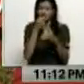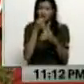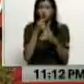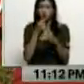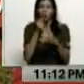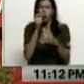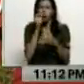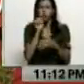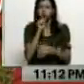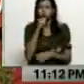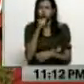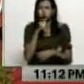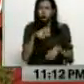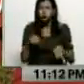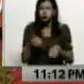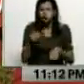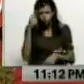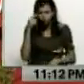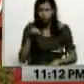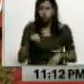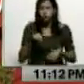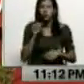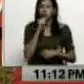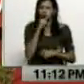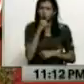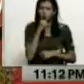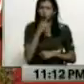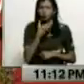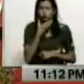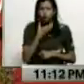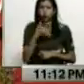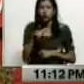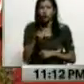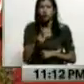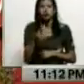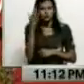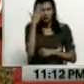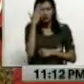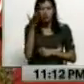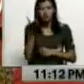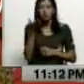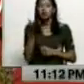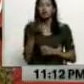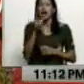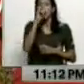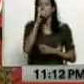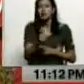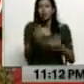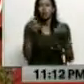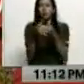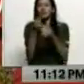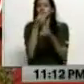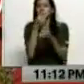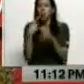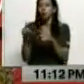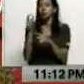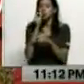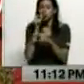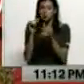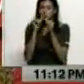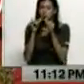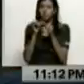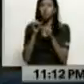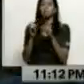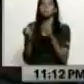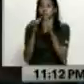fijo Rafael Caldera no Sí por eso no se sabe pero hubo hubo un aniversario y un